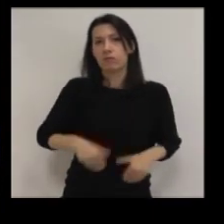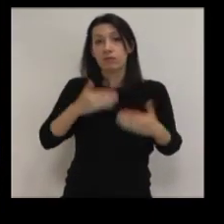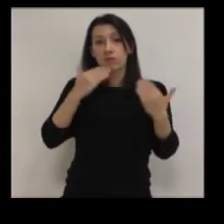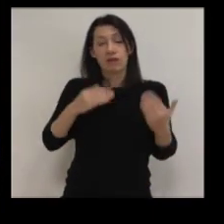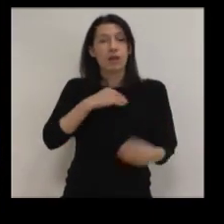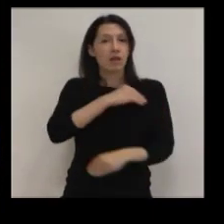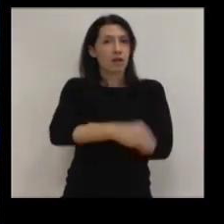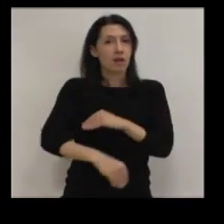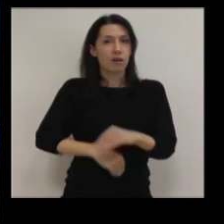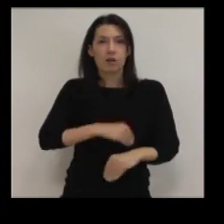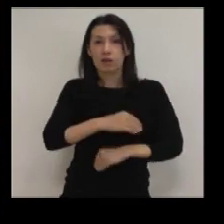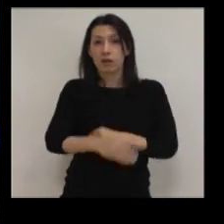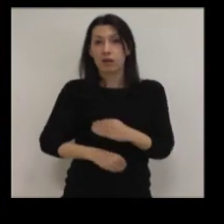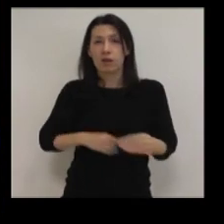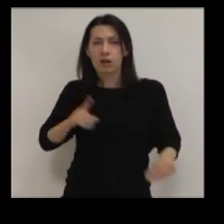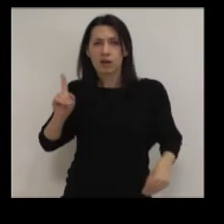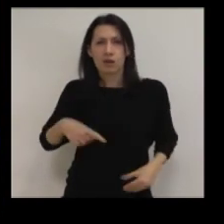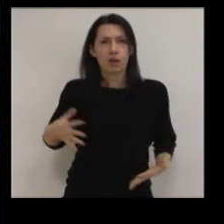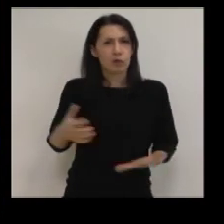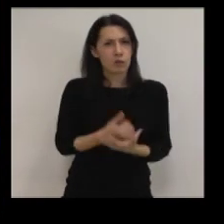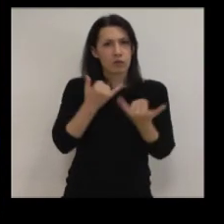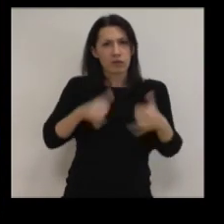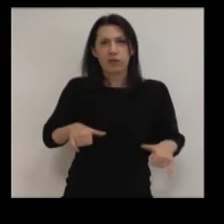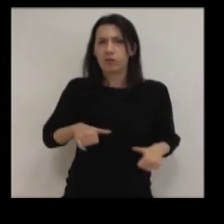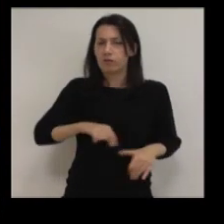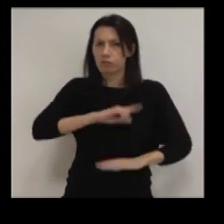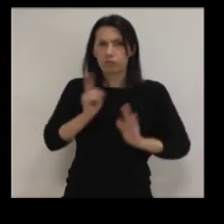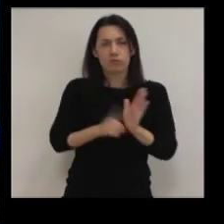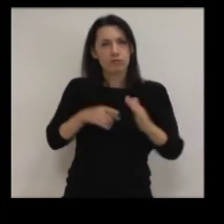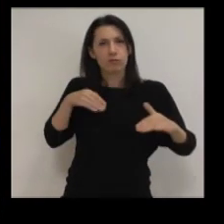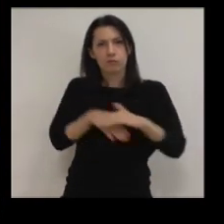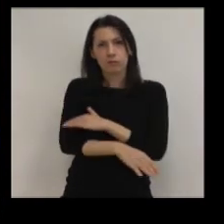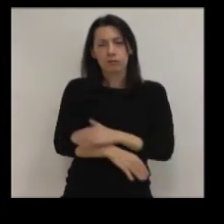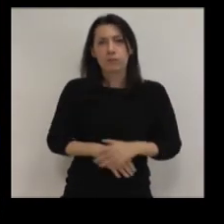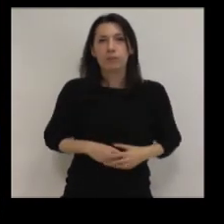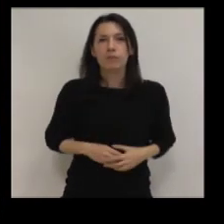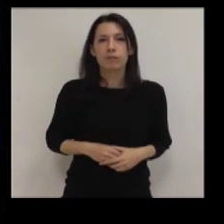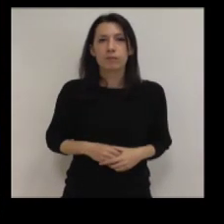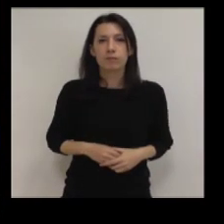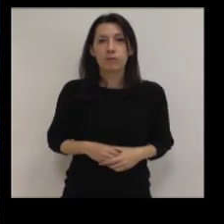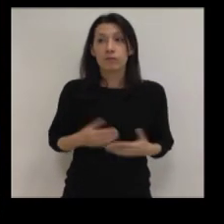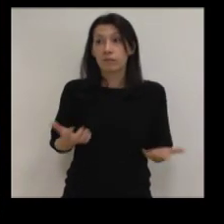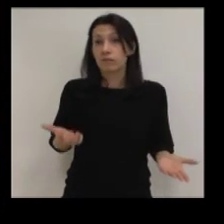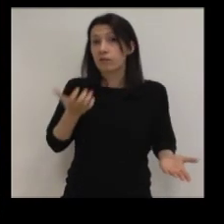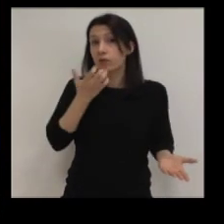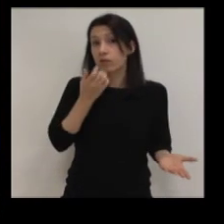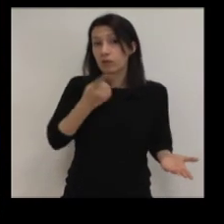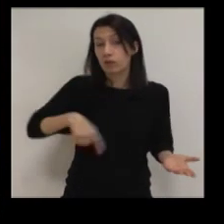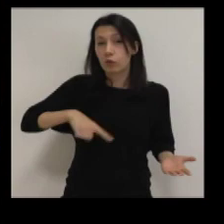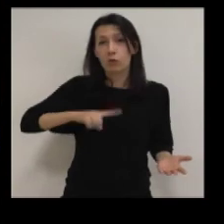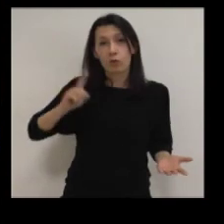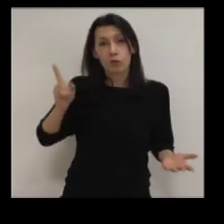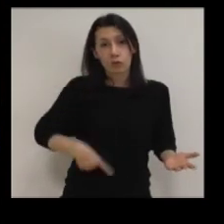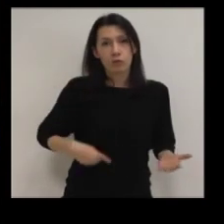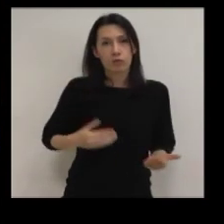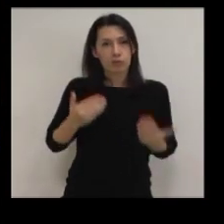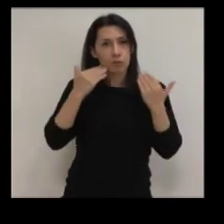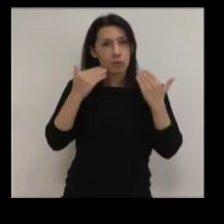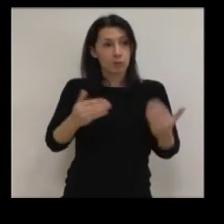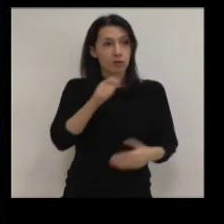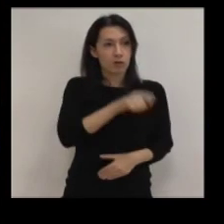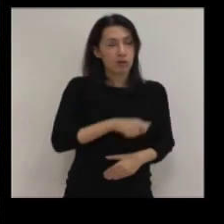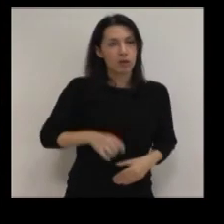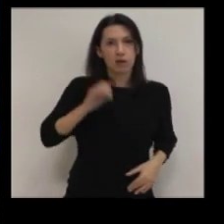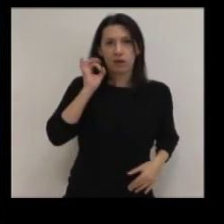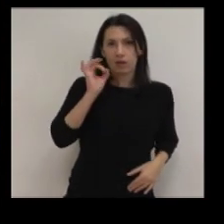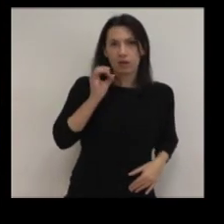todos los eventos aquí sean accesibles. Y aun cuando todos somos importantes, los ponentes somos importantes y